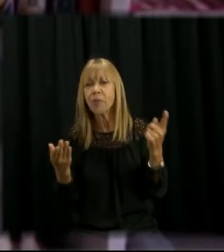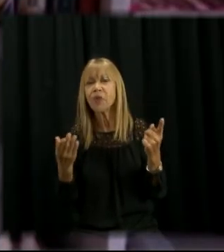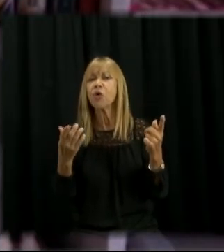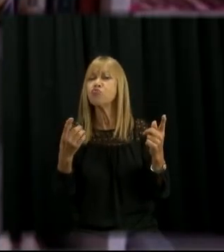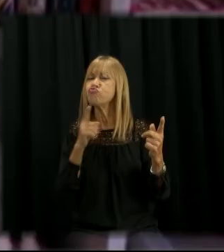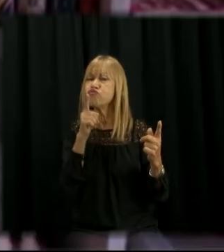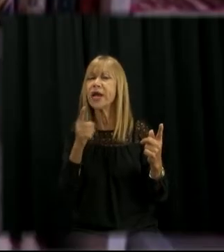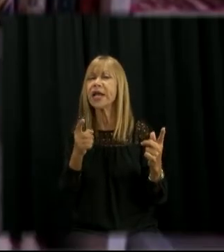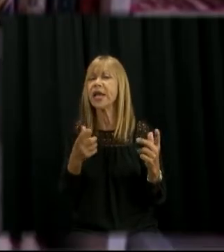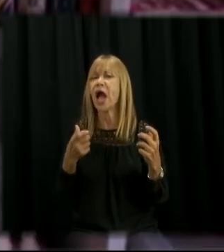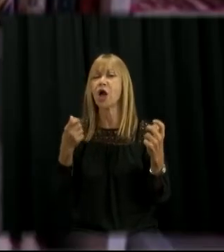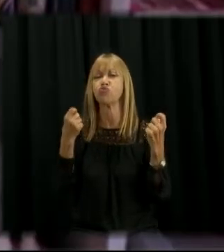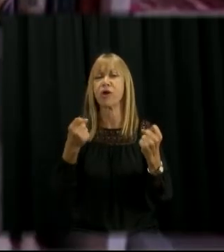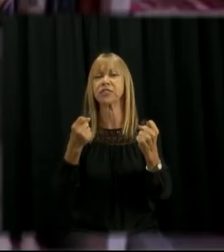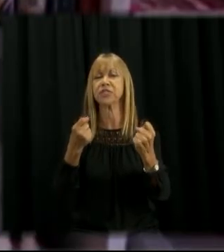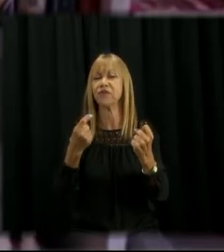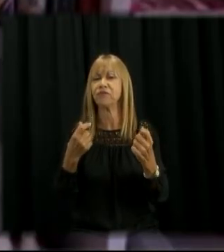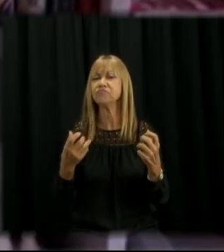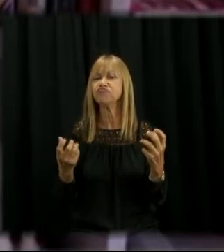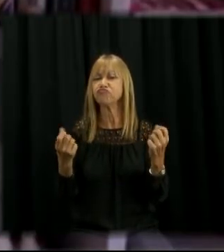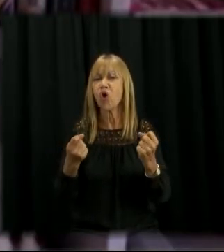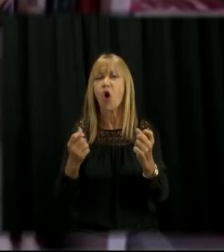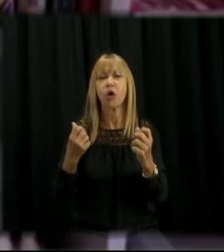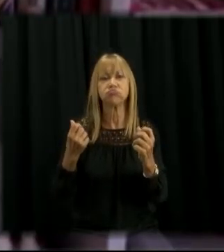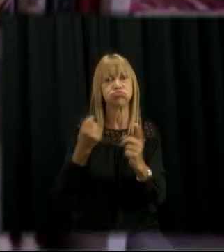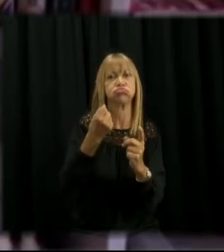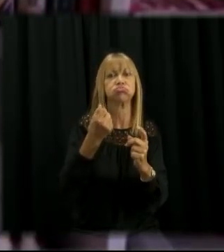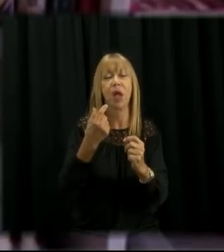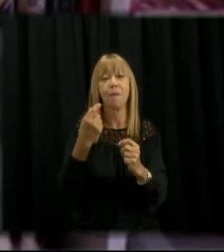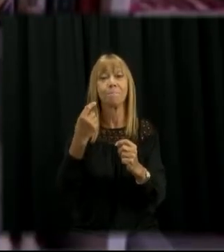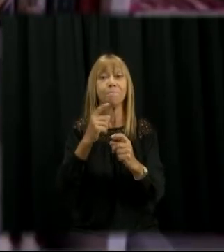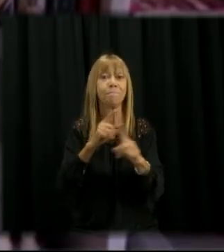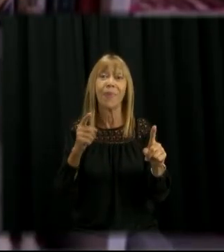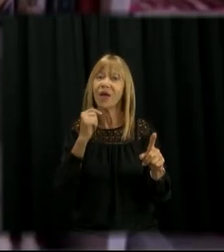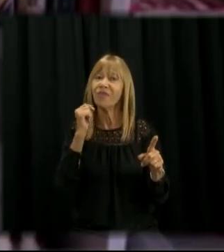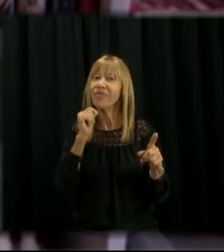algo agresivo más de lo que han explicado, porque si no,